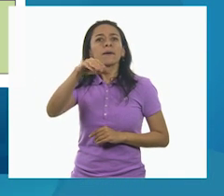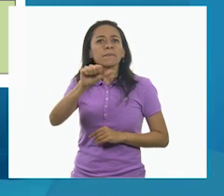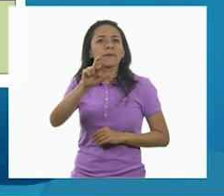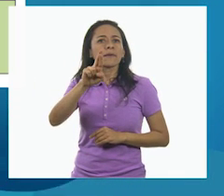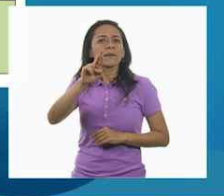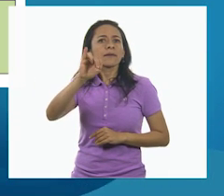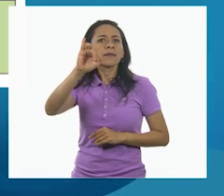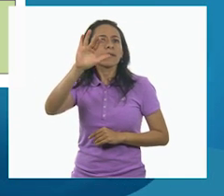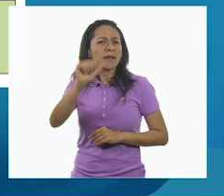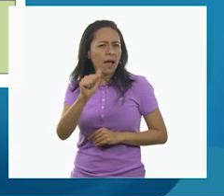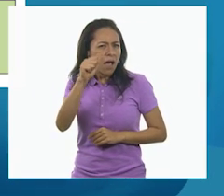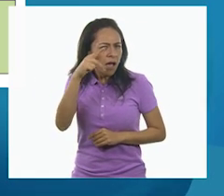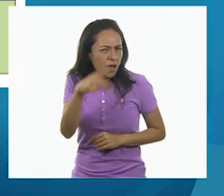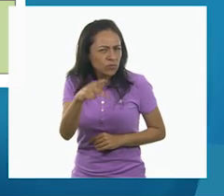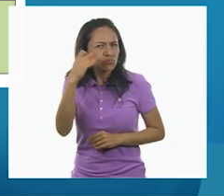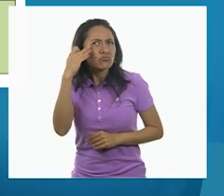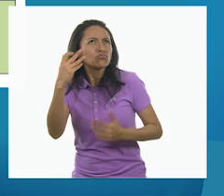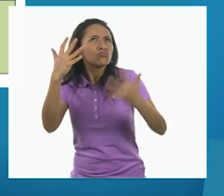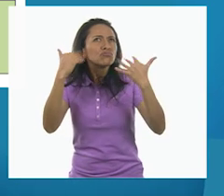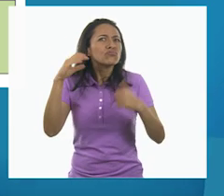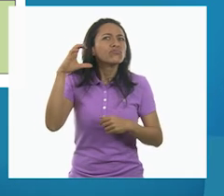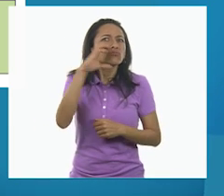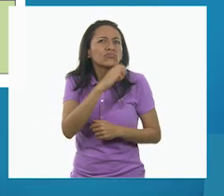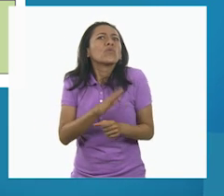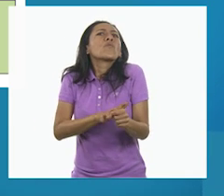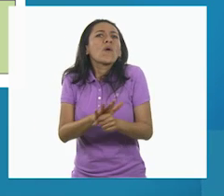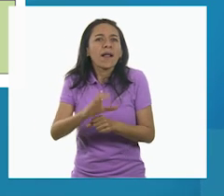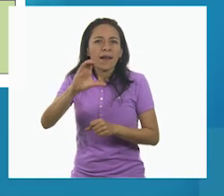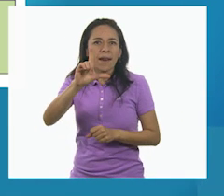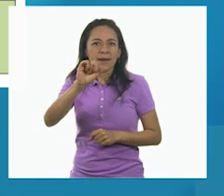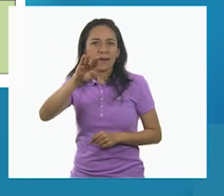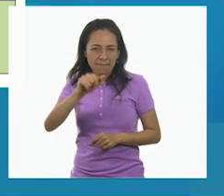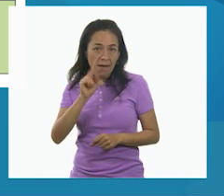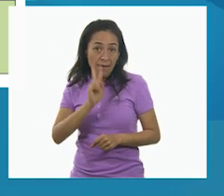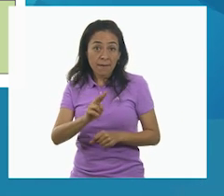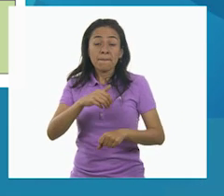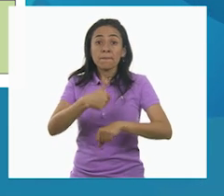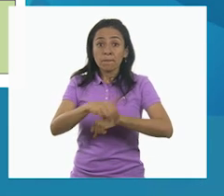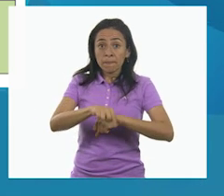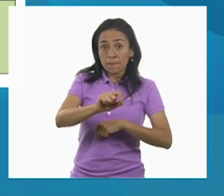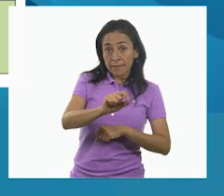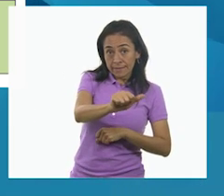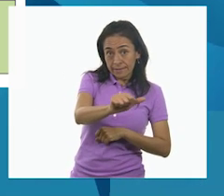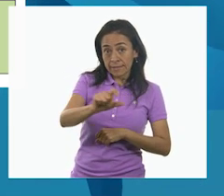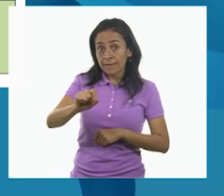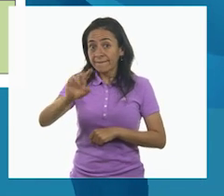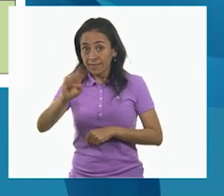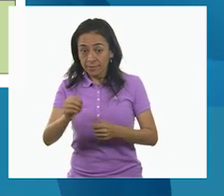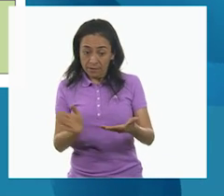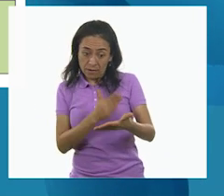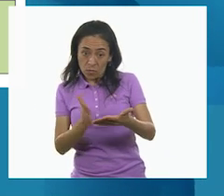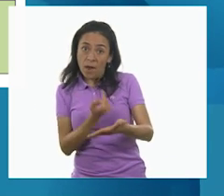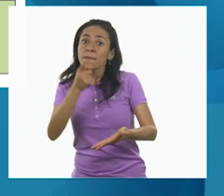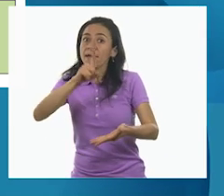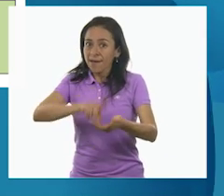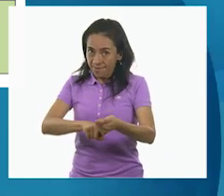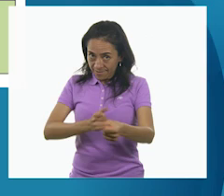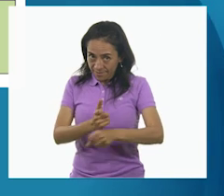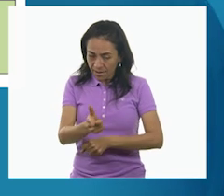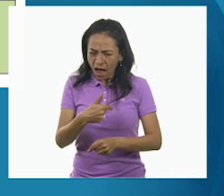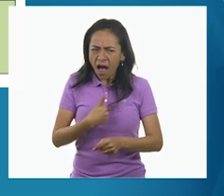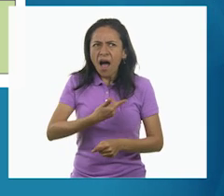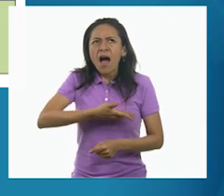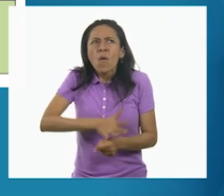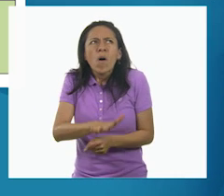alguna duda, lo pueden ver en su libro de texto de la página 26 a la página 29. Pueden ahí darle una lecturita